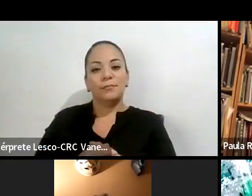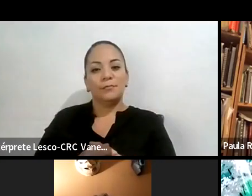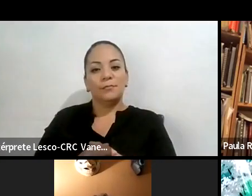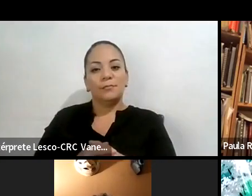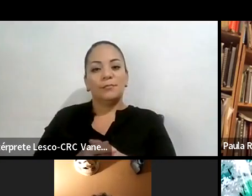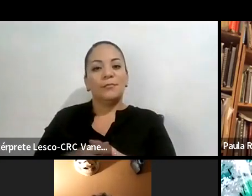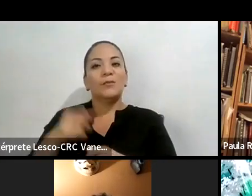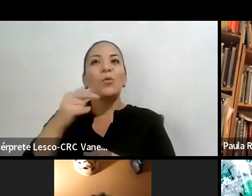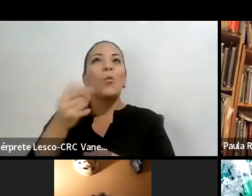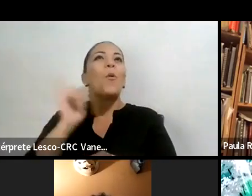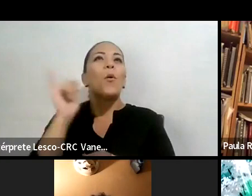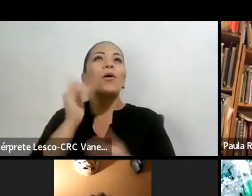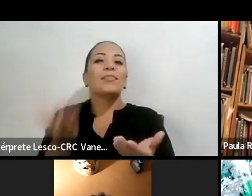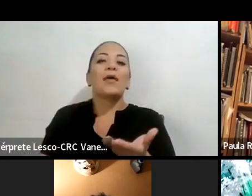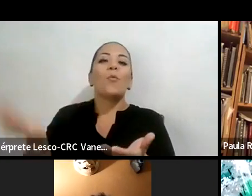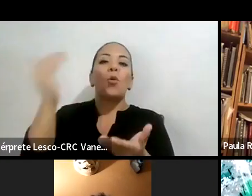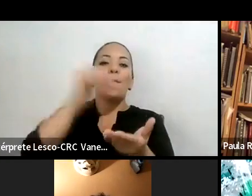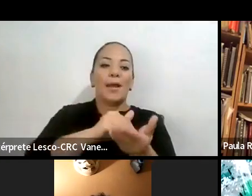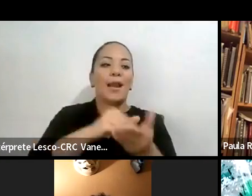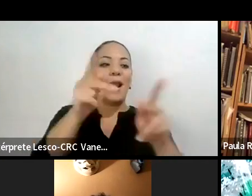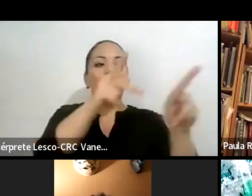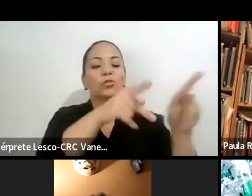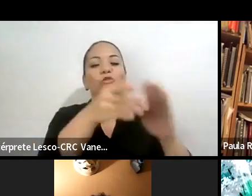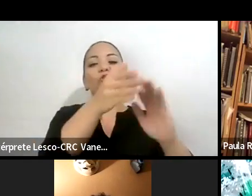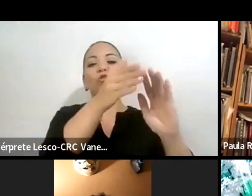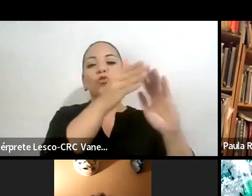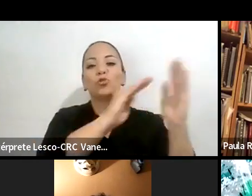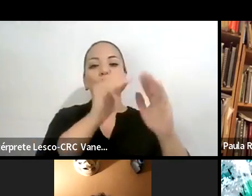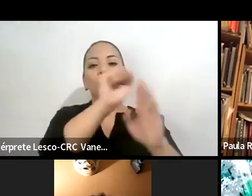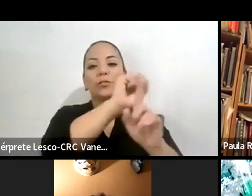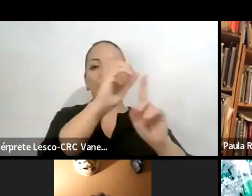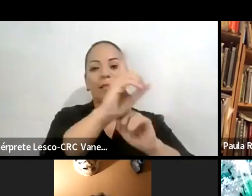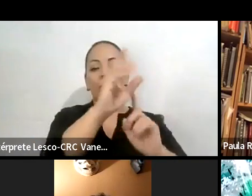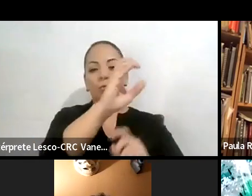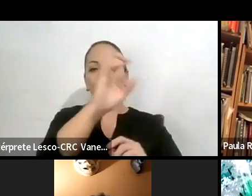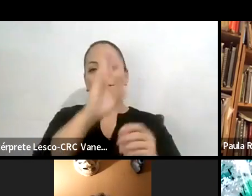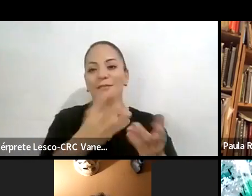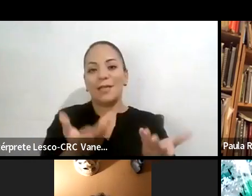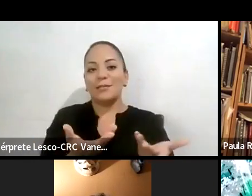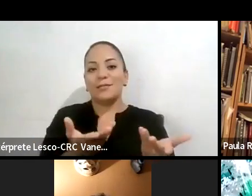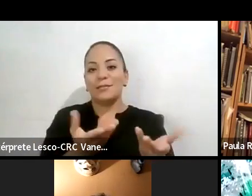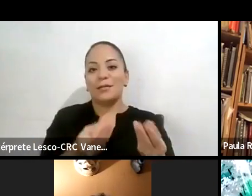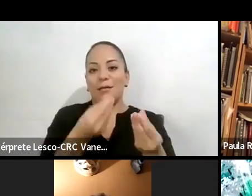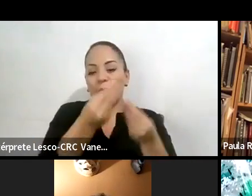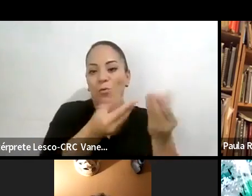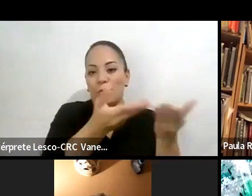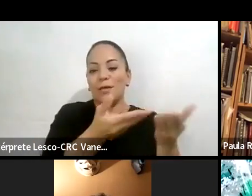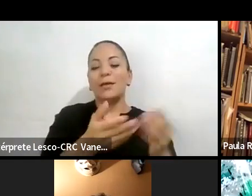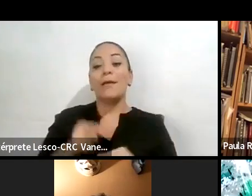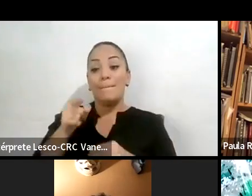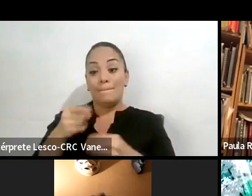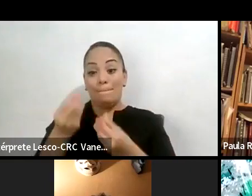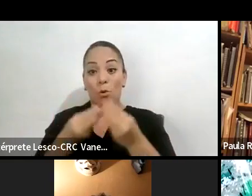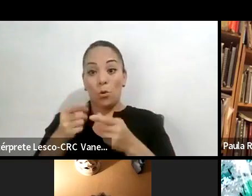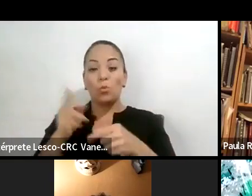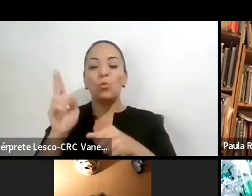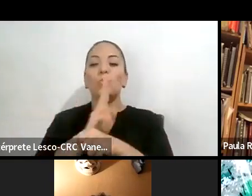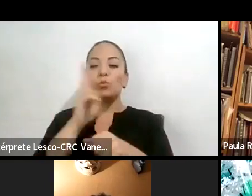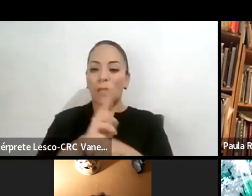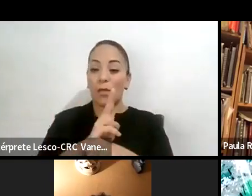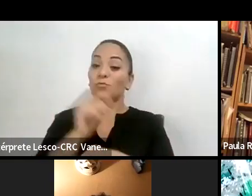a la sociedad costarricense. Y estos productos, quiero decirles a ustedes, que son productos que van a ser